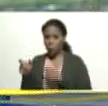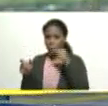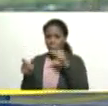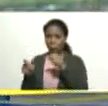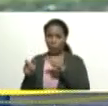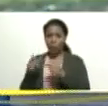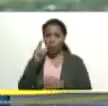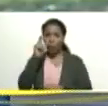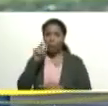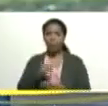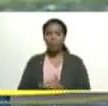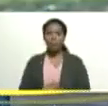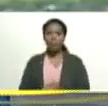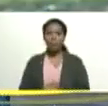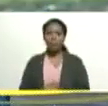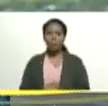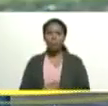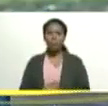Escalona